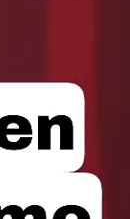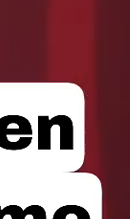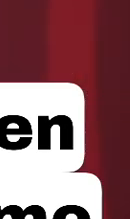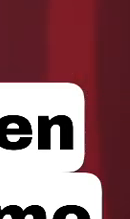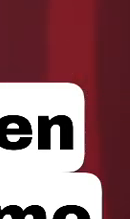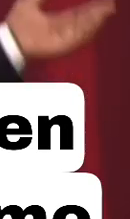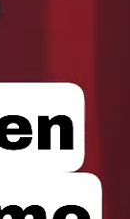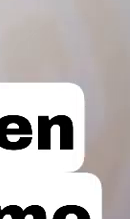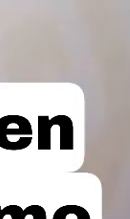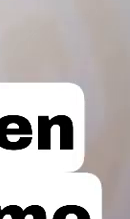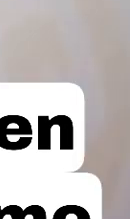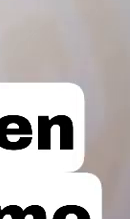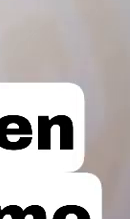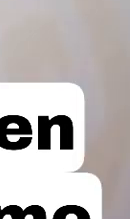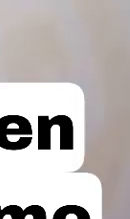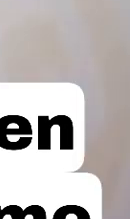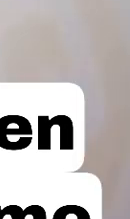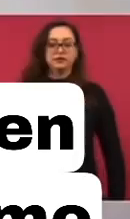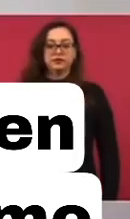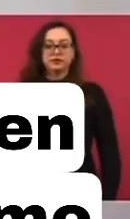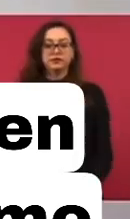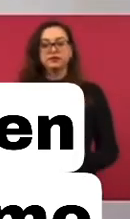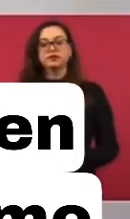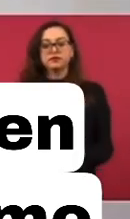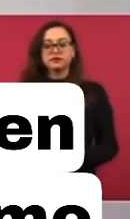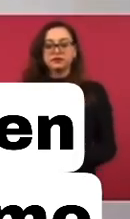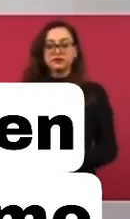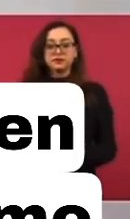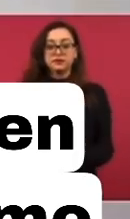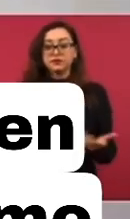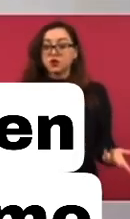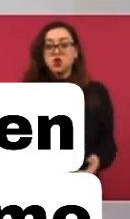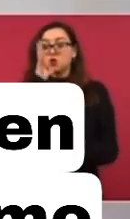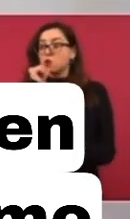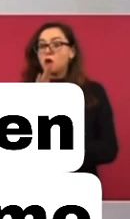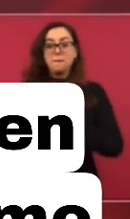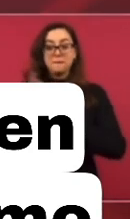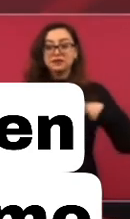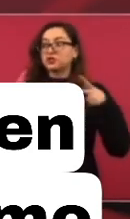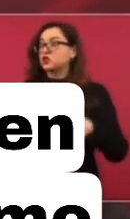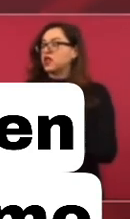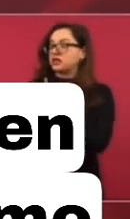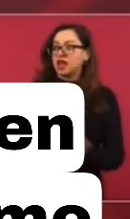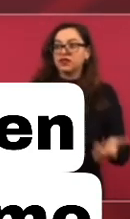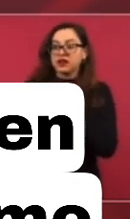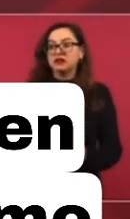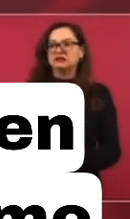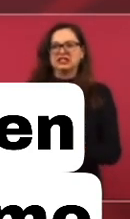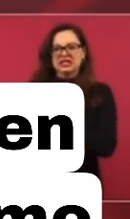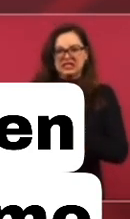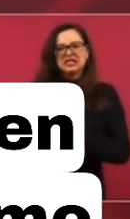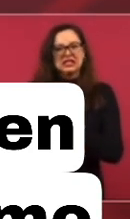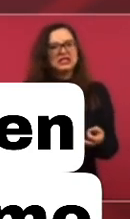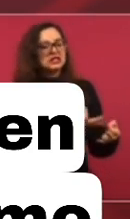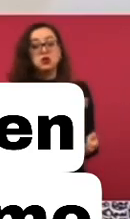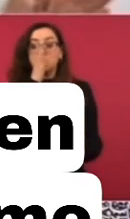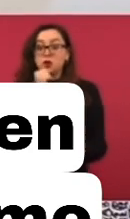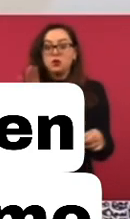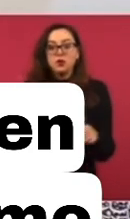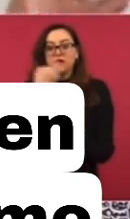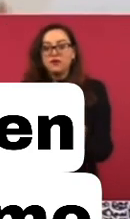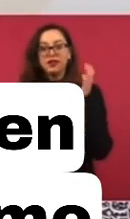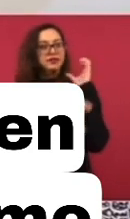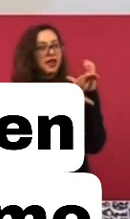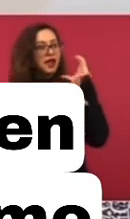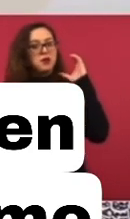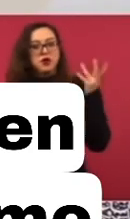de que haya masa cargados o mejor dicho no hay posibilidades de que haya más agarrar porque no hay camiones de dónde